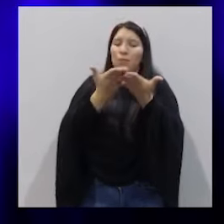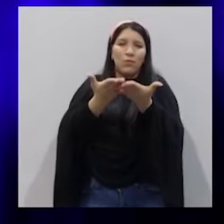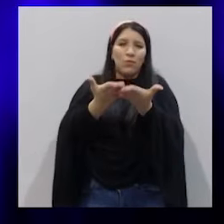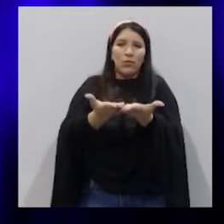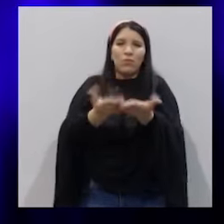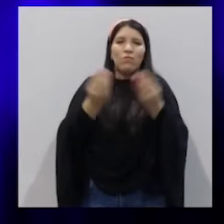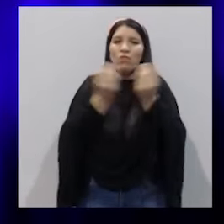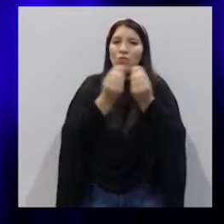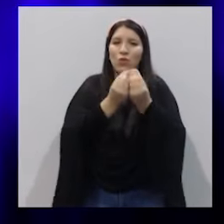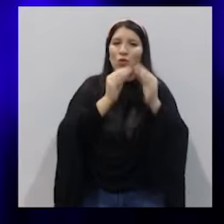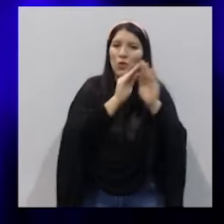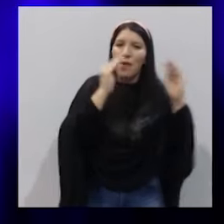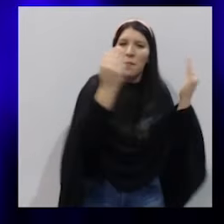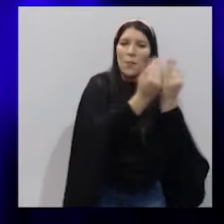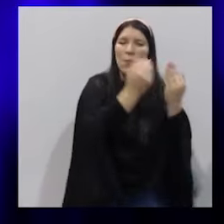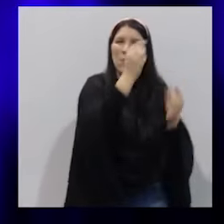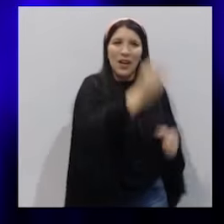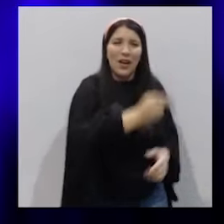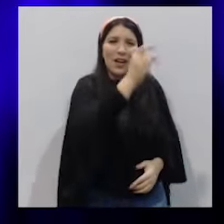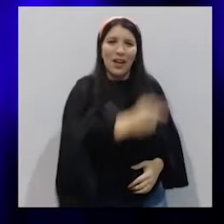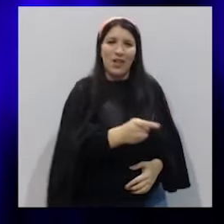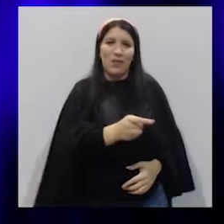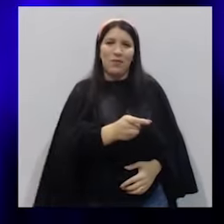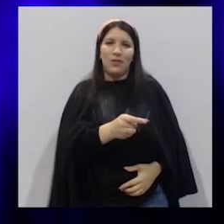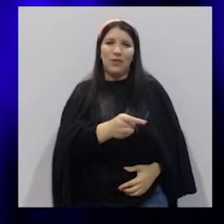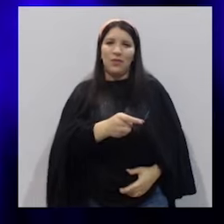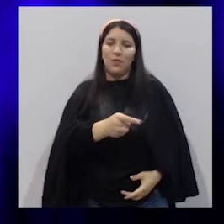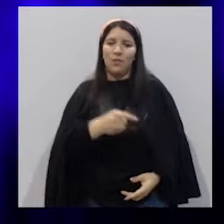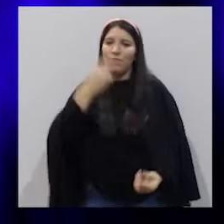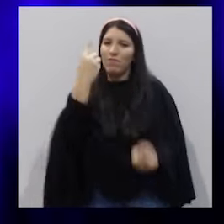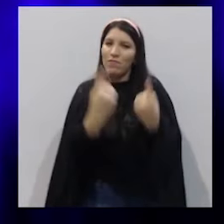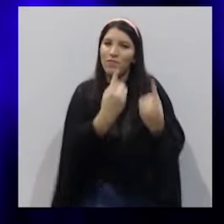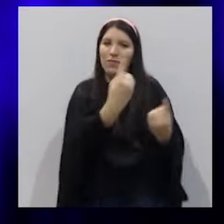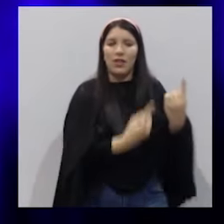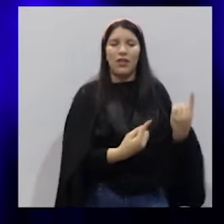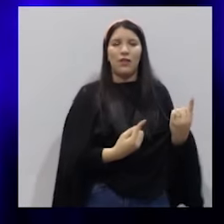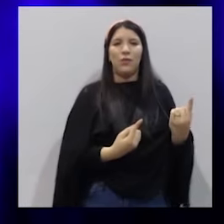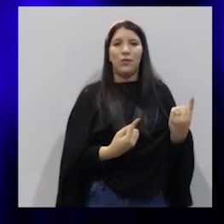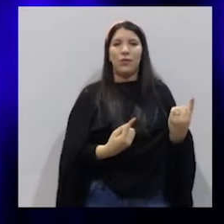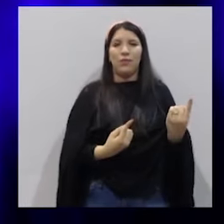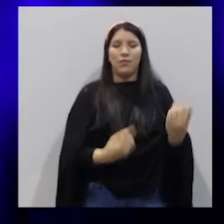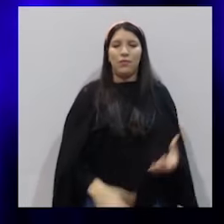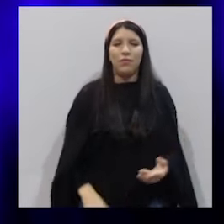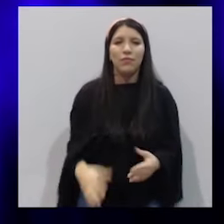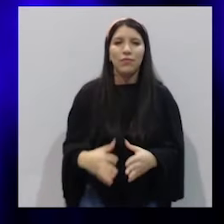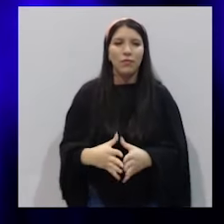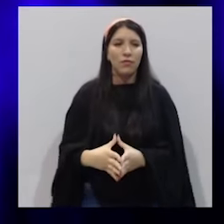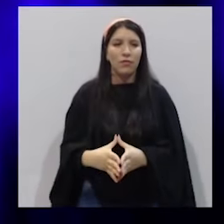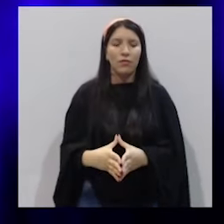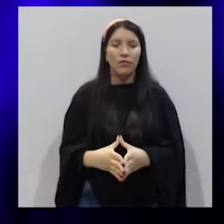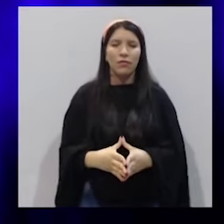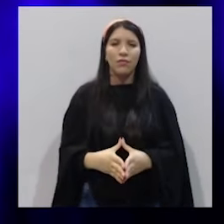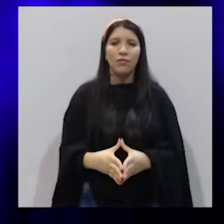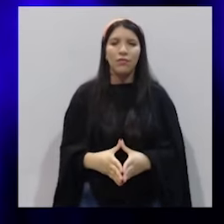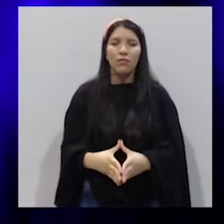y dios tiene un plan para cada uno de nosotros ahora vemos en la palabra de dios que